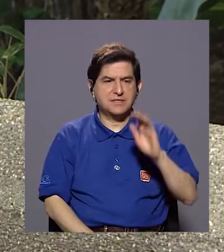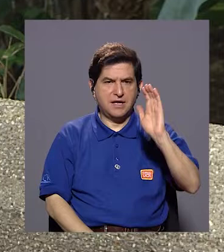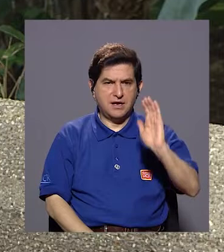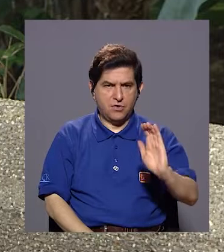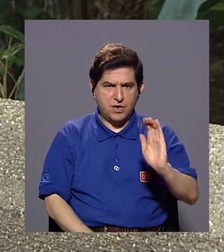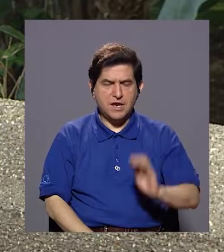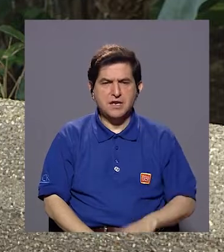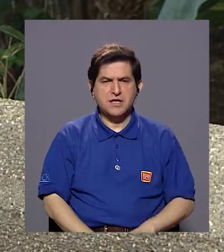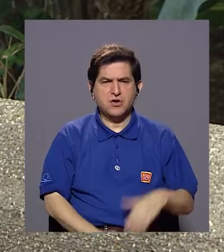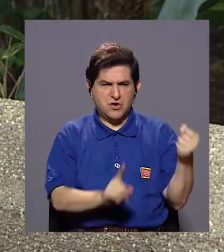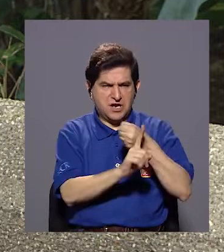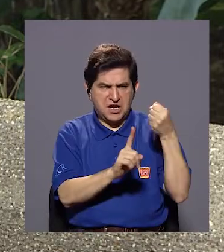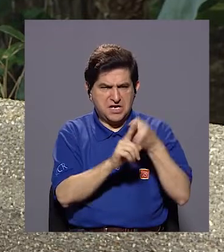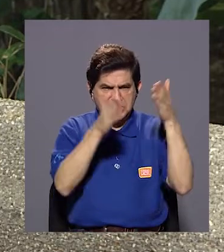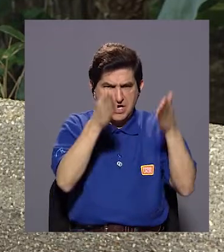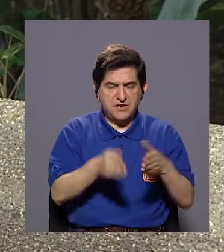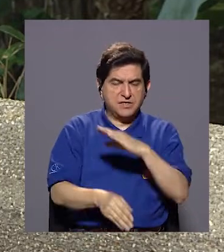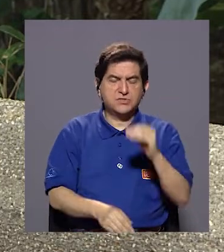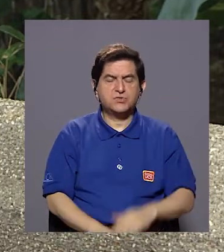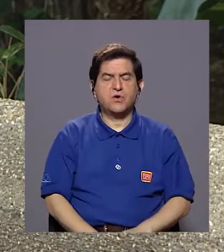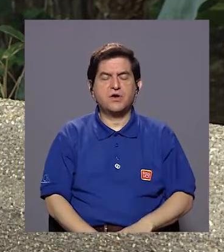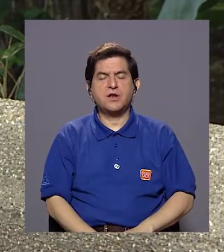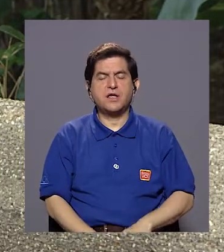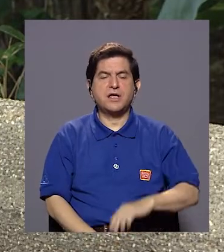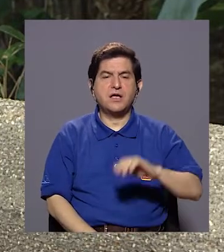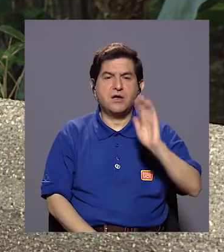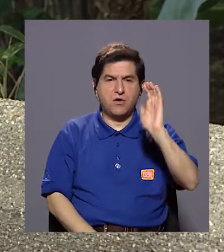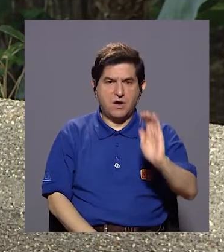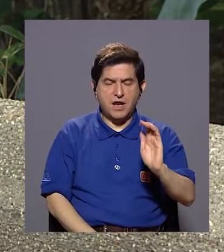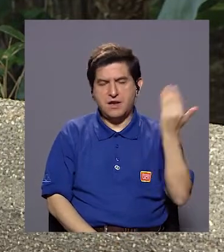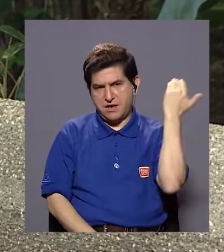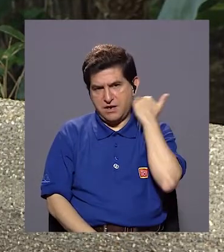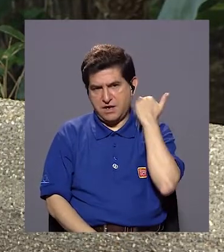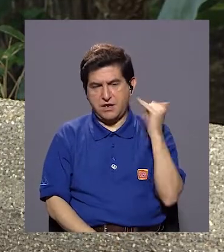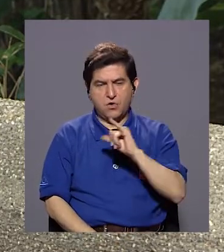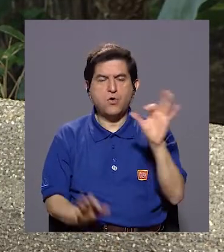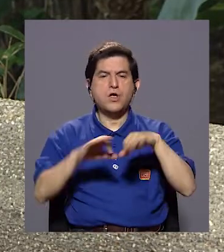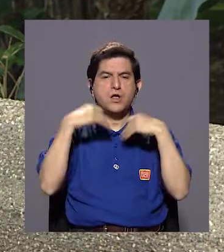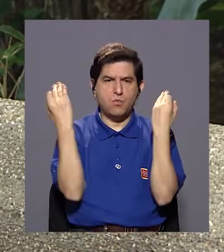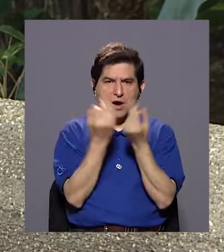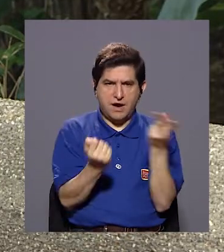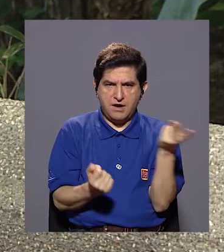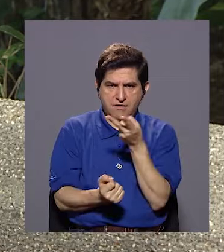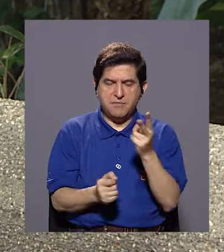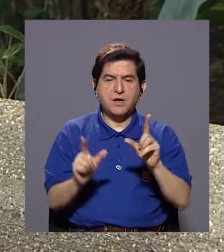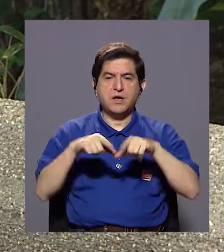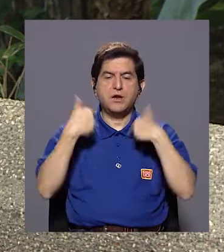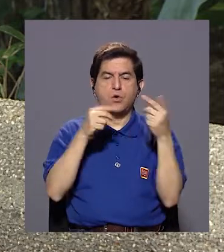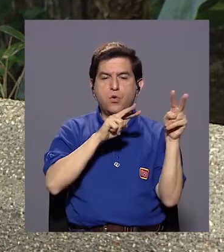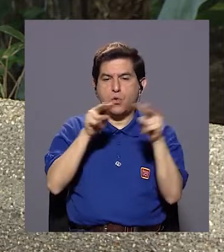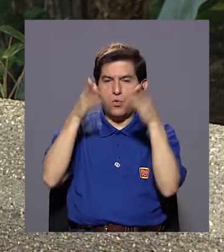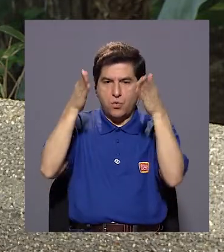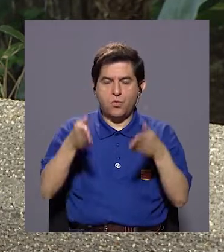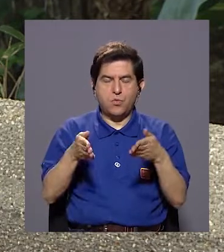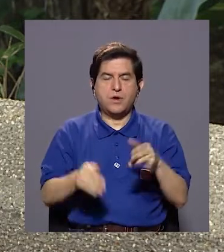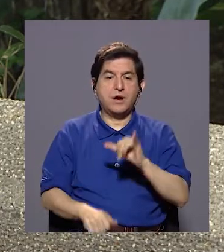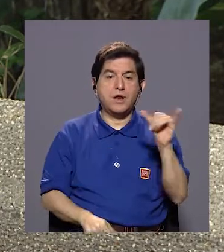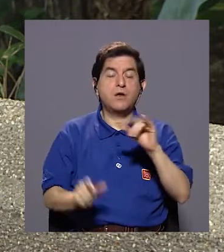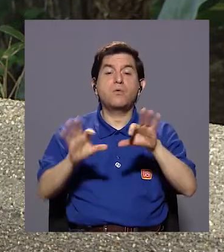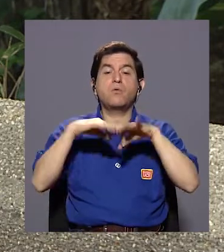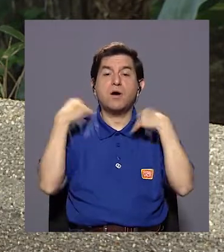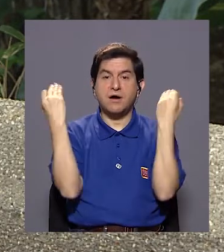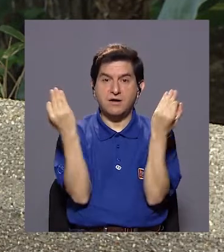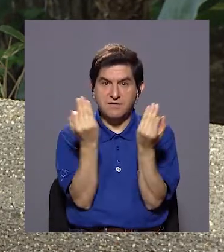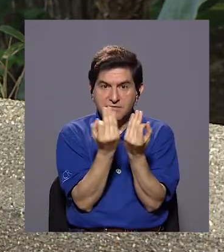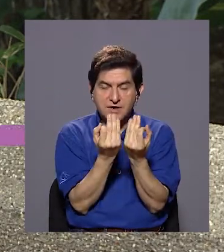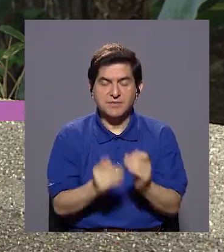también con la familia, con el chico que está siendo violentado, también con la familia, y con el grupo de observadores y también con las familias. O sea, involucrar a